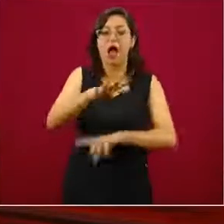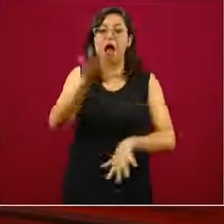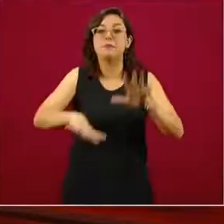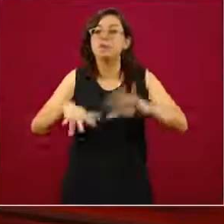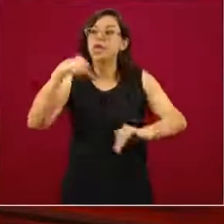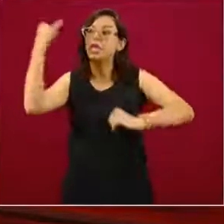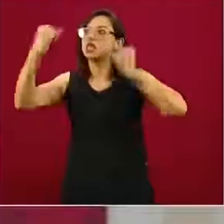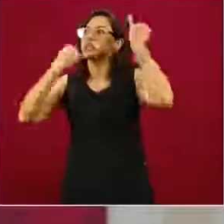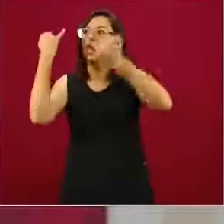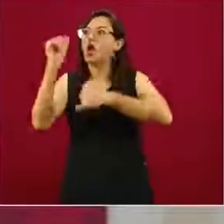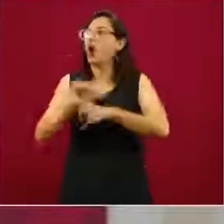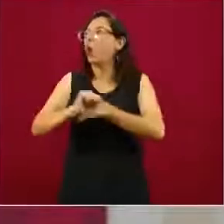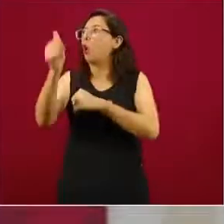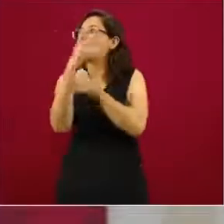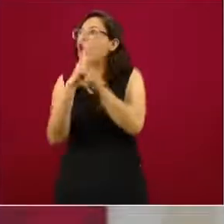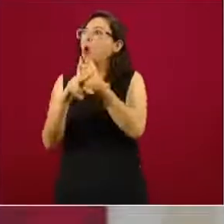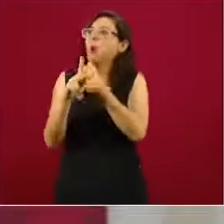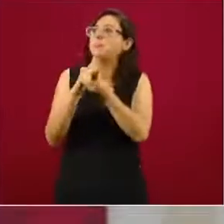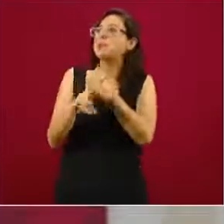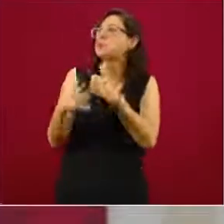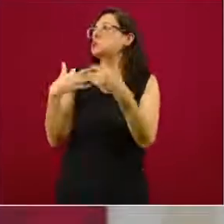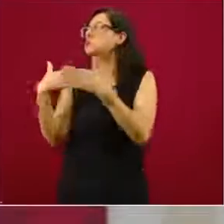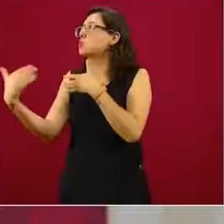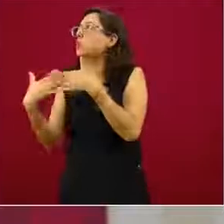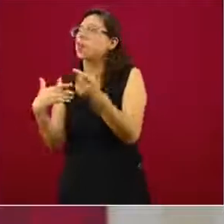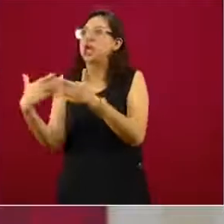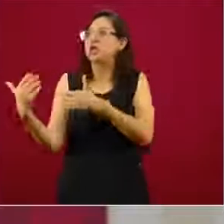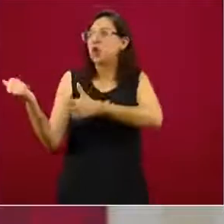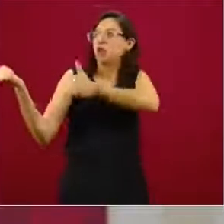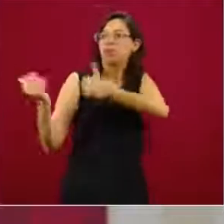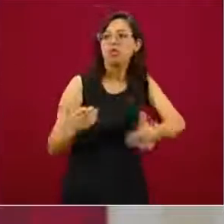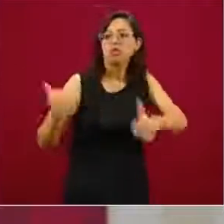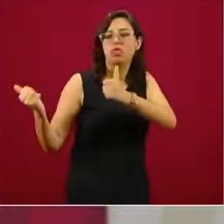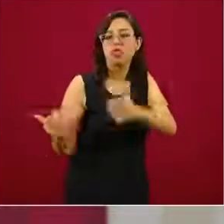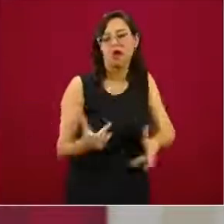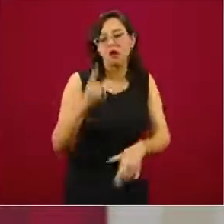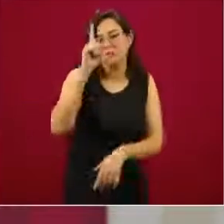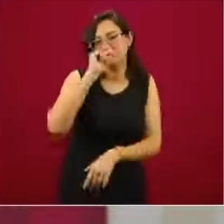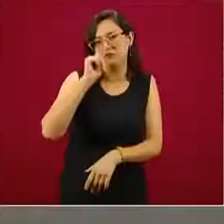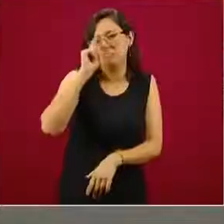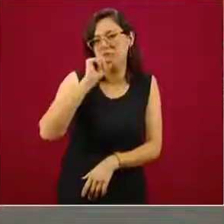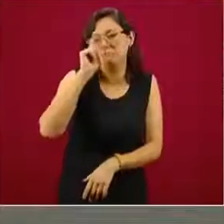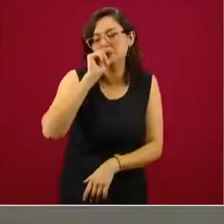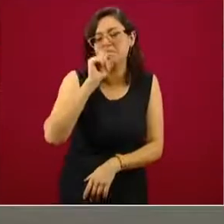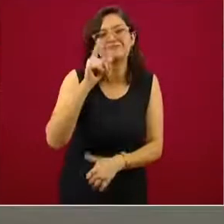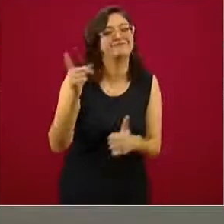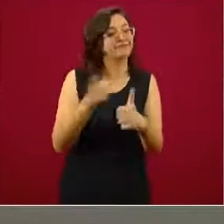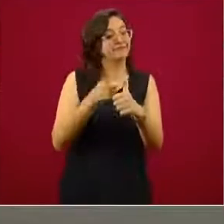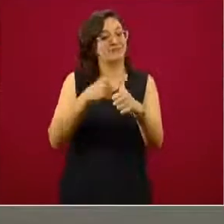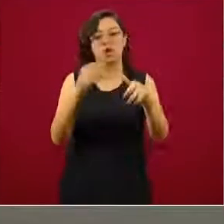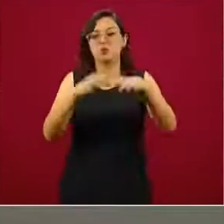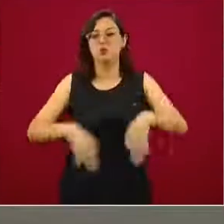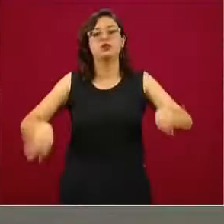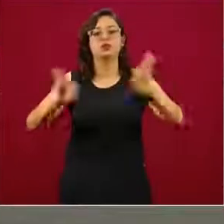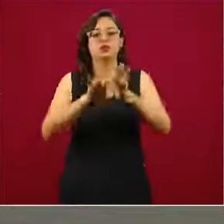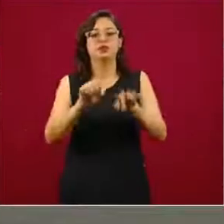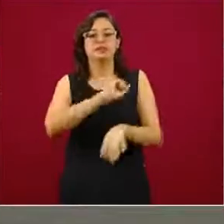cosas sofisticadas no se llega a la esencia, y la esencia es la salud de las niñas, los niños y los maestros y